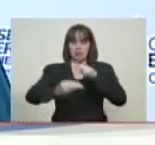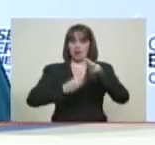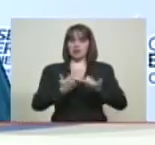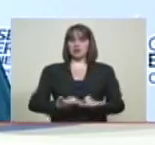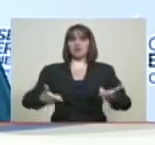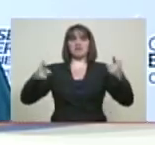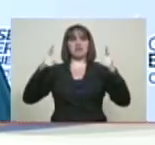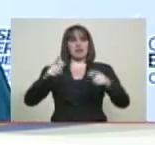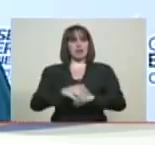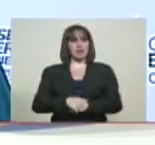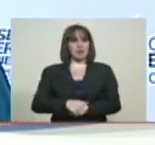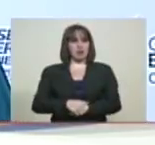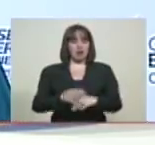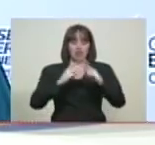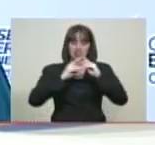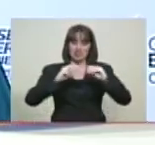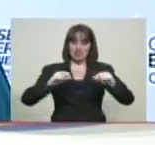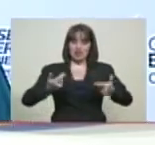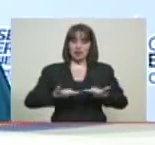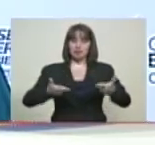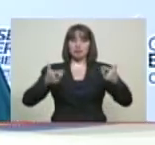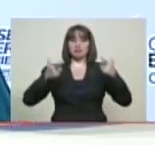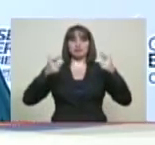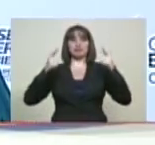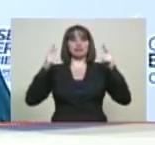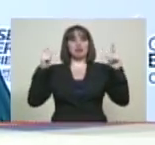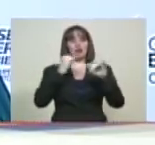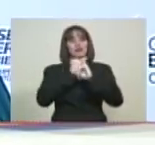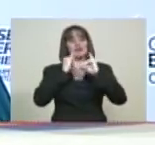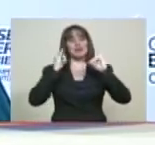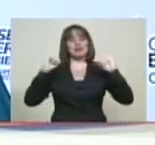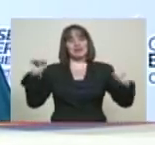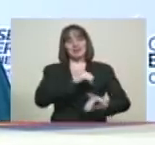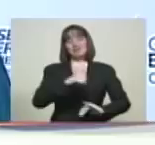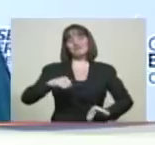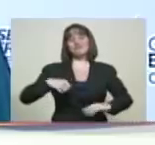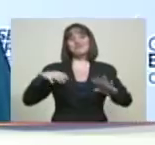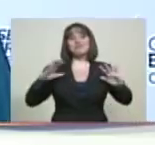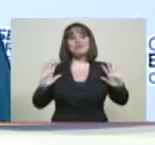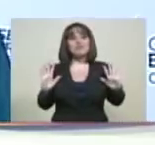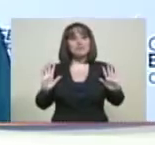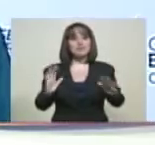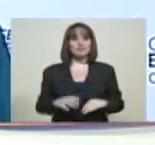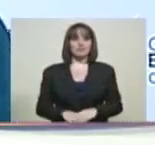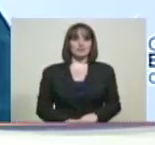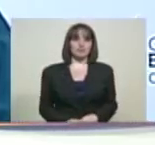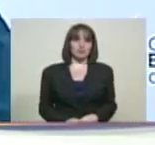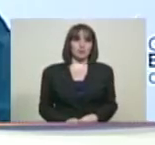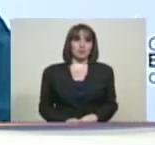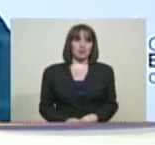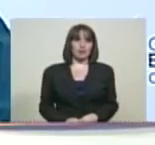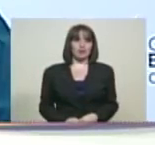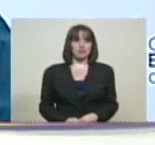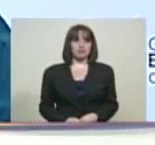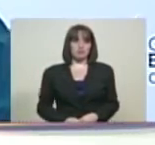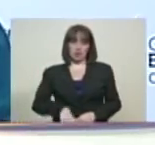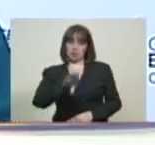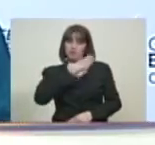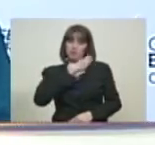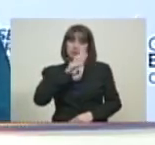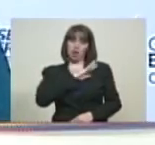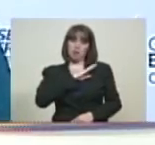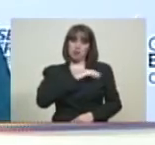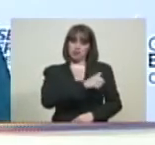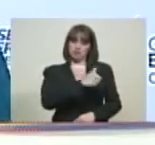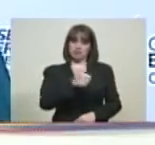tierra fértil para lo libre lo independiente los soberanos así que no está de más decirlo un y mil